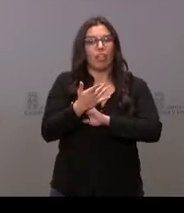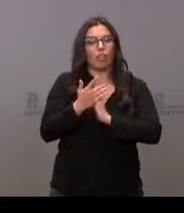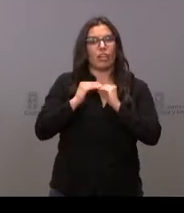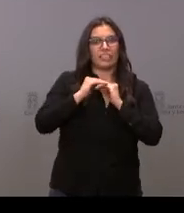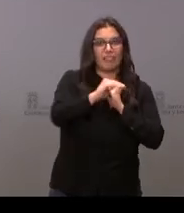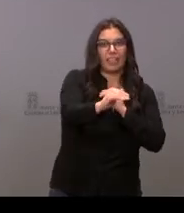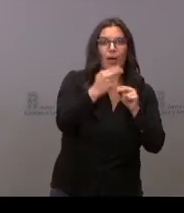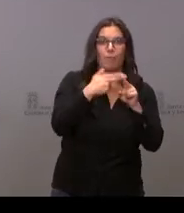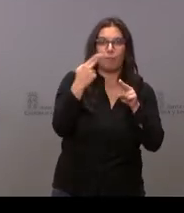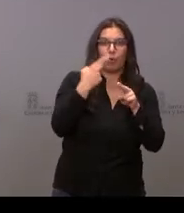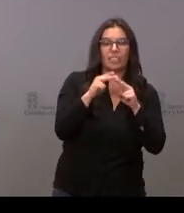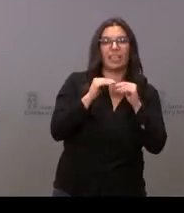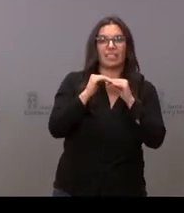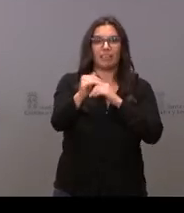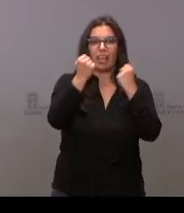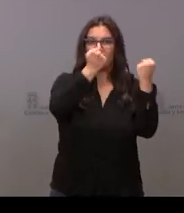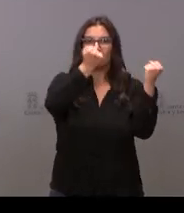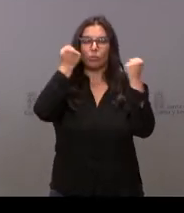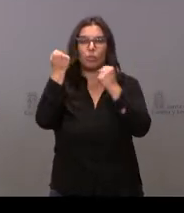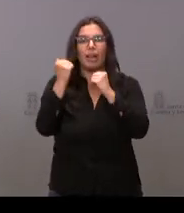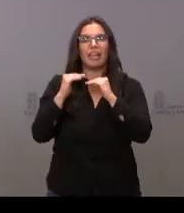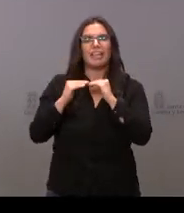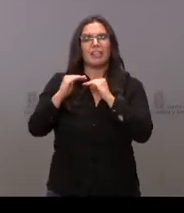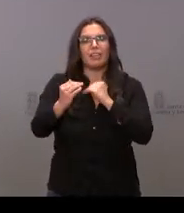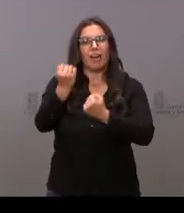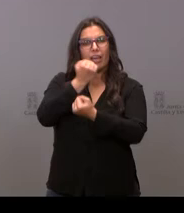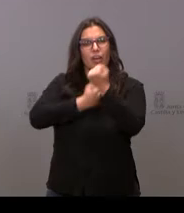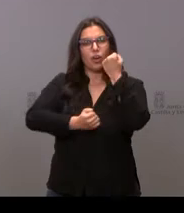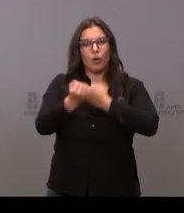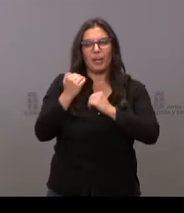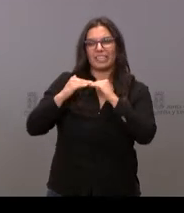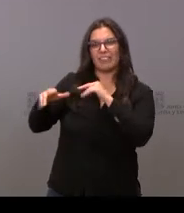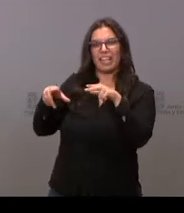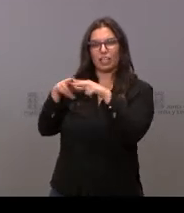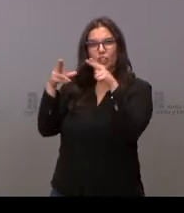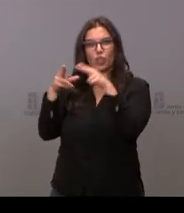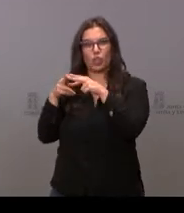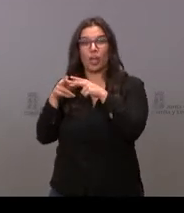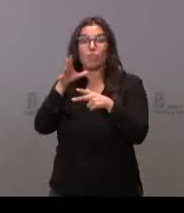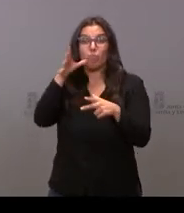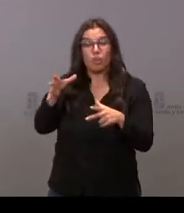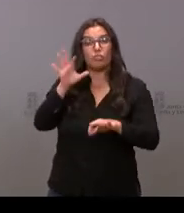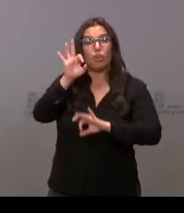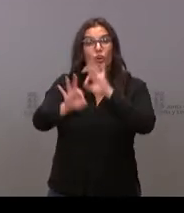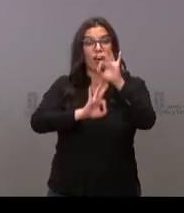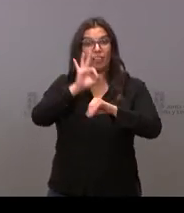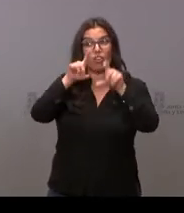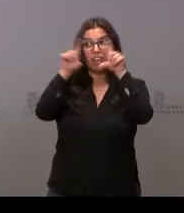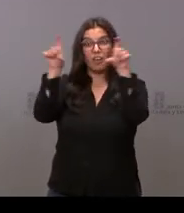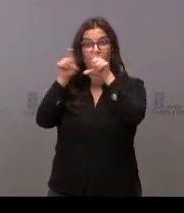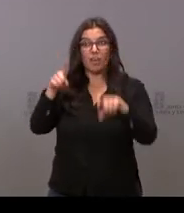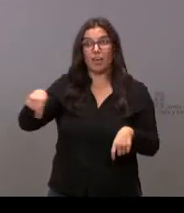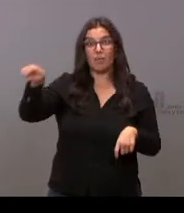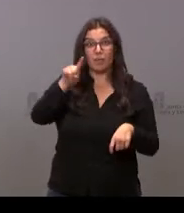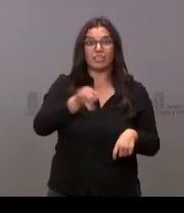política institucional económica y social y ahí las organizaciones empresariales y